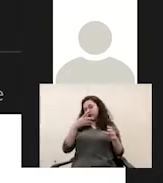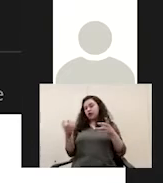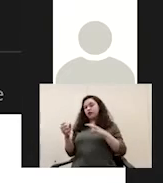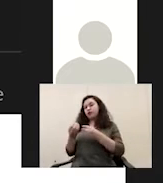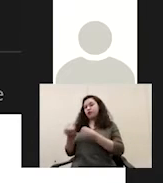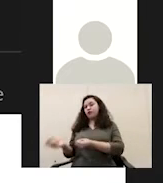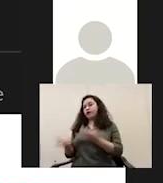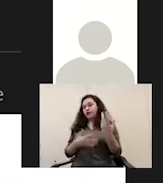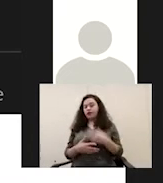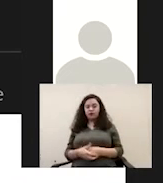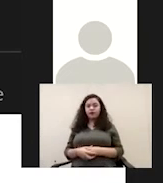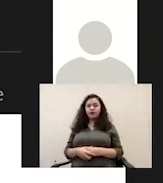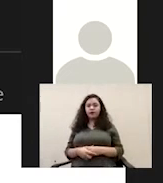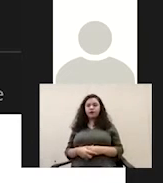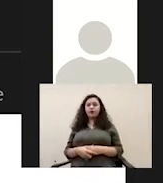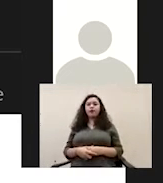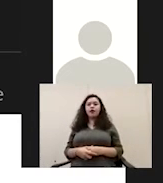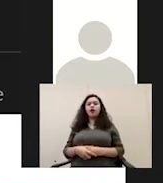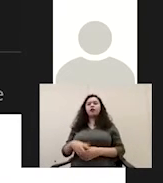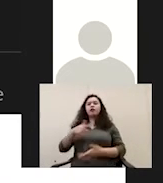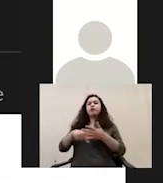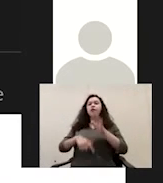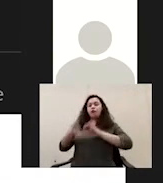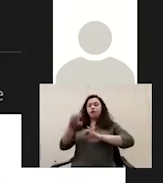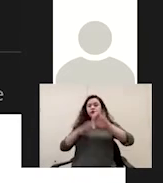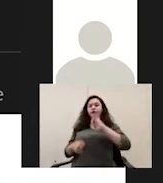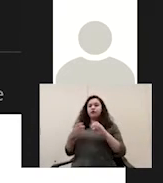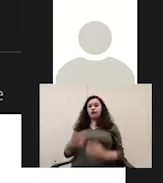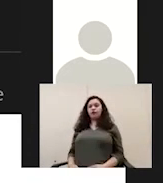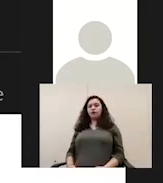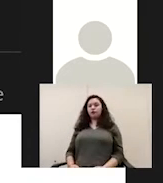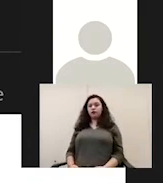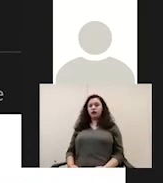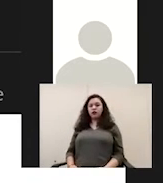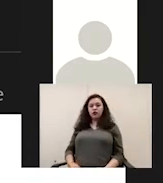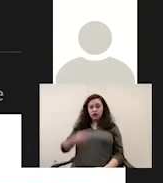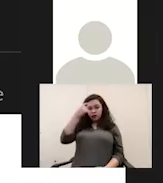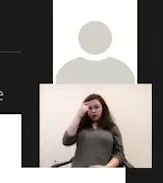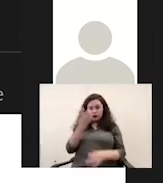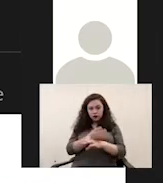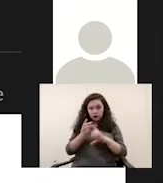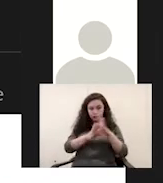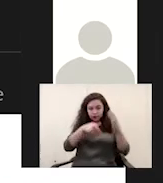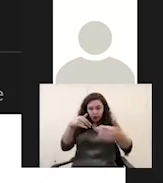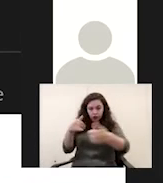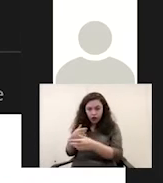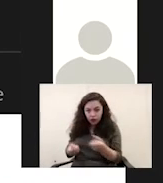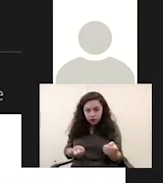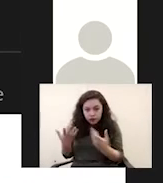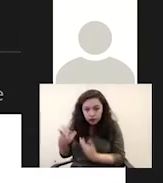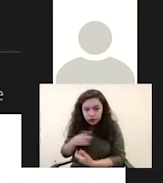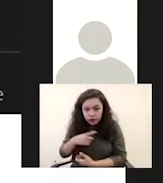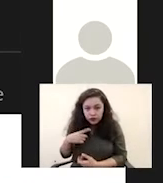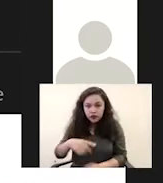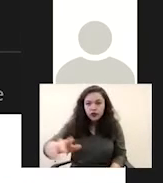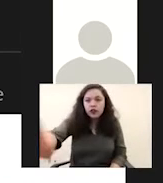al lugar donde estas empresas que realizan la recopilación de estos residuos se las tienen que llevar. Se tiene que